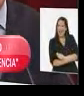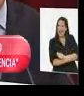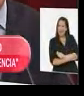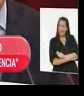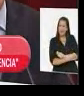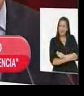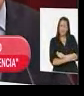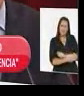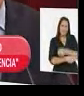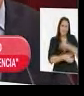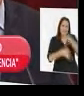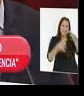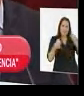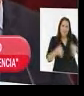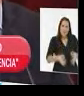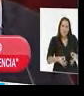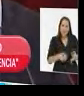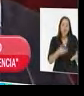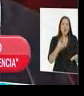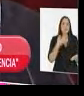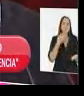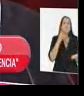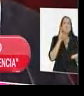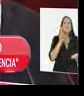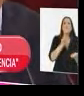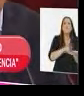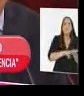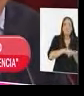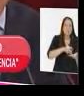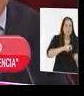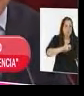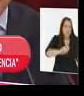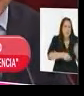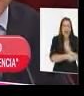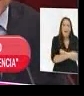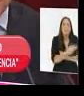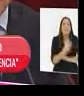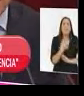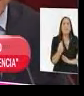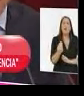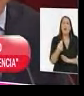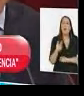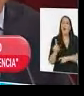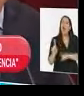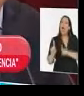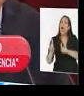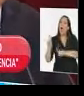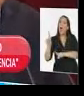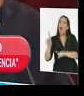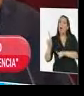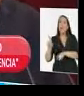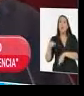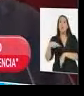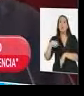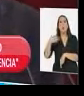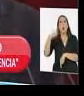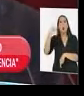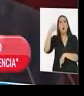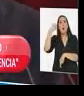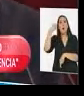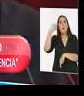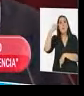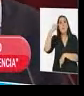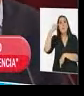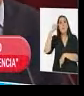del 1200% y después dijeron, bueno, no, podemos hacerlo en 300, en 400. Parecía que estaban en liquidación y las cosas así no